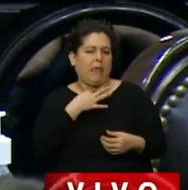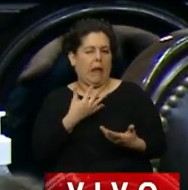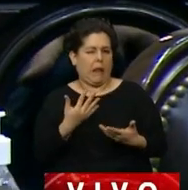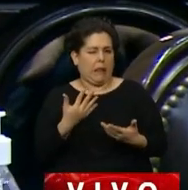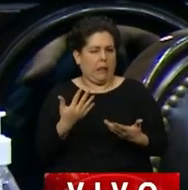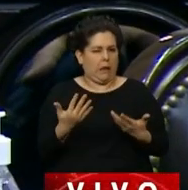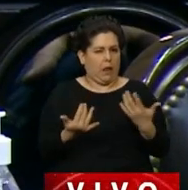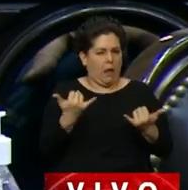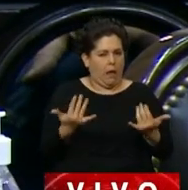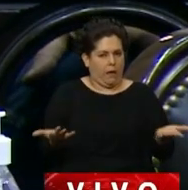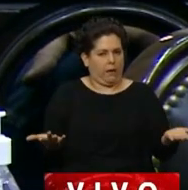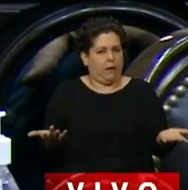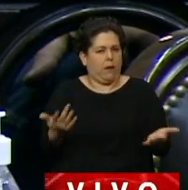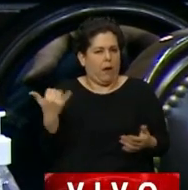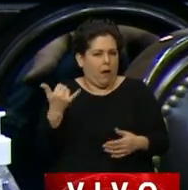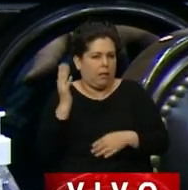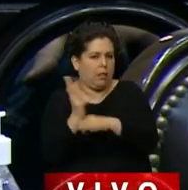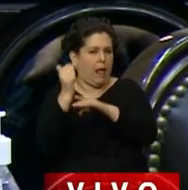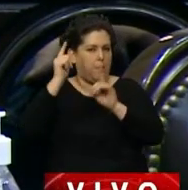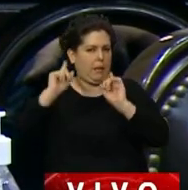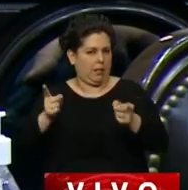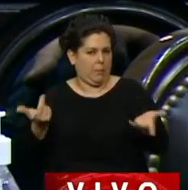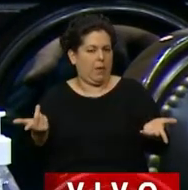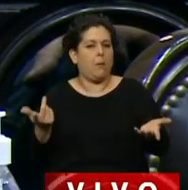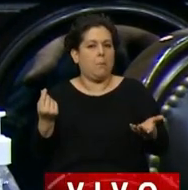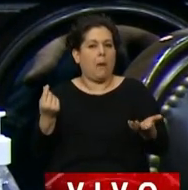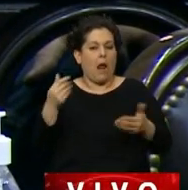trampas hasta llegar a degradar el sistema.